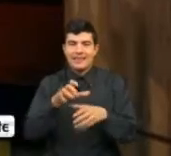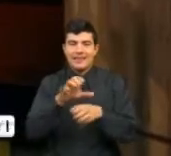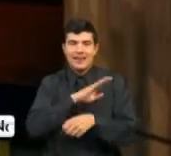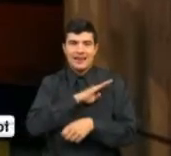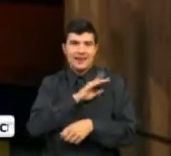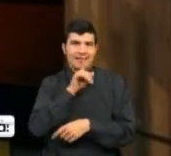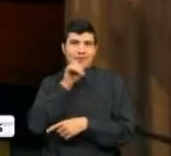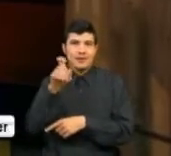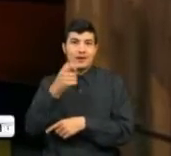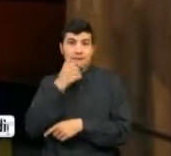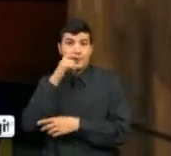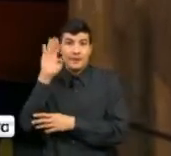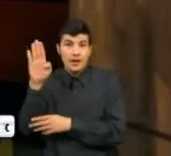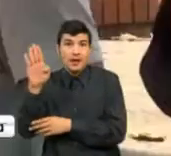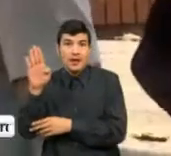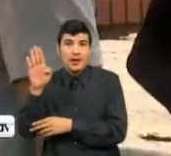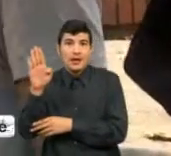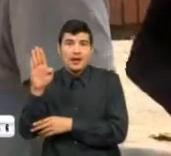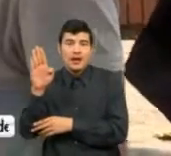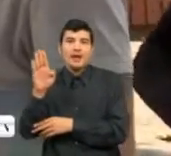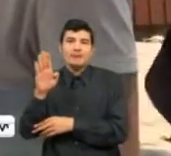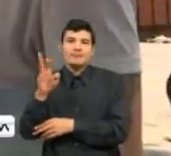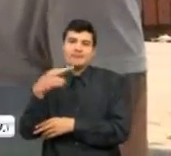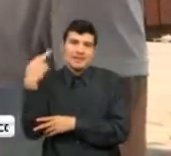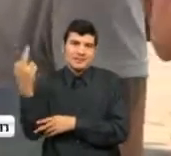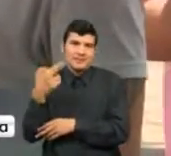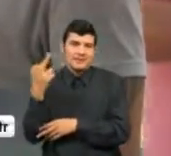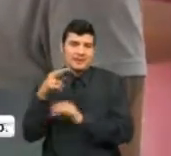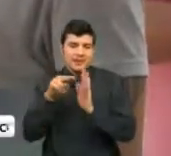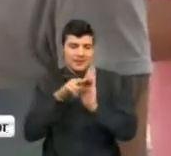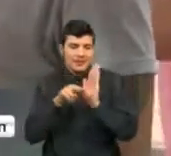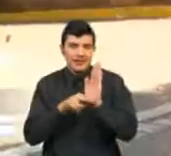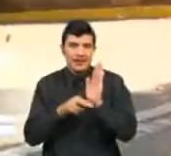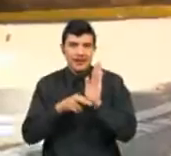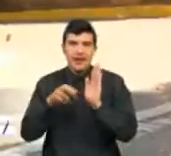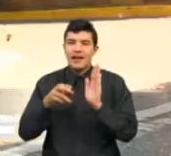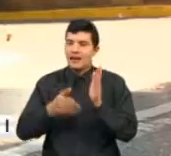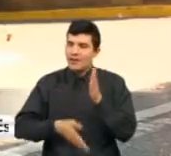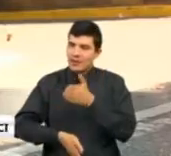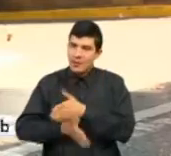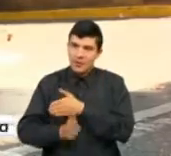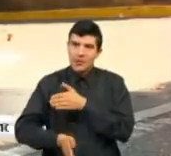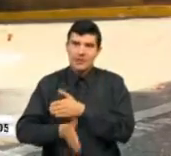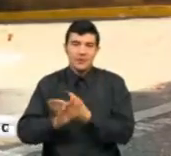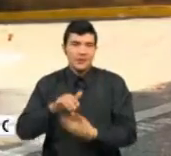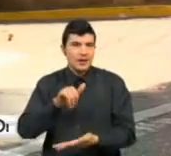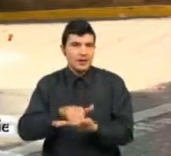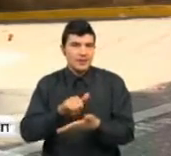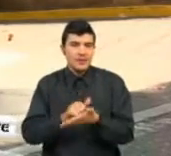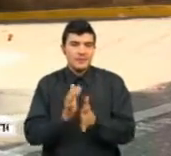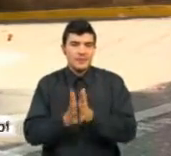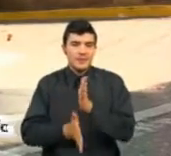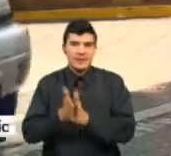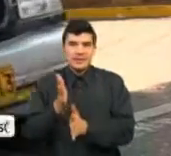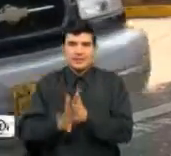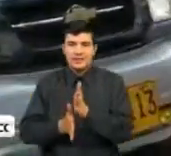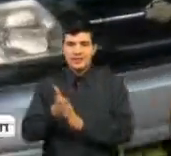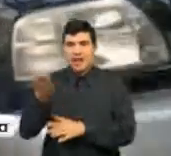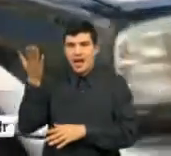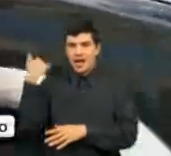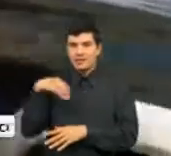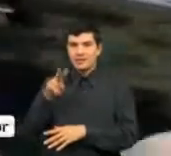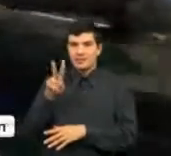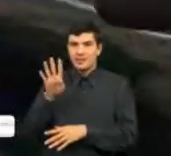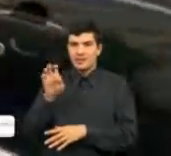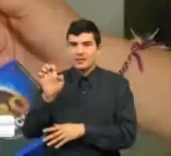y la dirección de tránsito de Bucaramanga ratificaron que la medida del pico y placa continúa operando como se decretó el